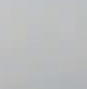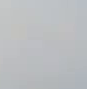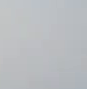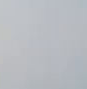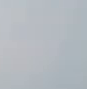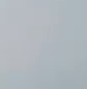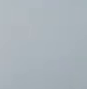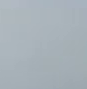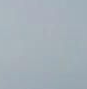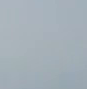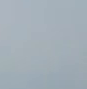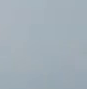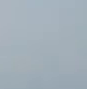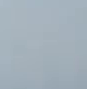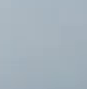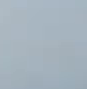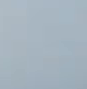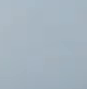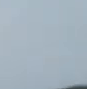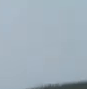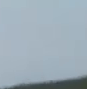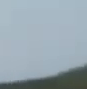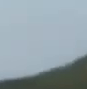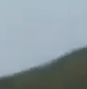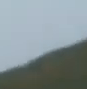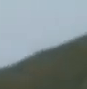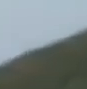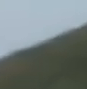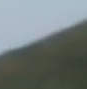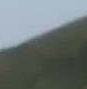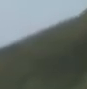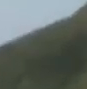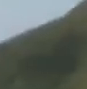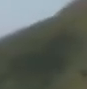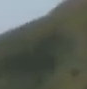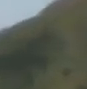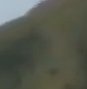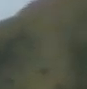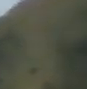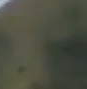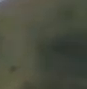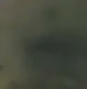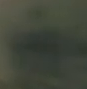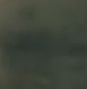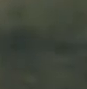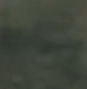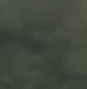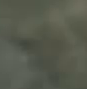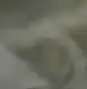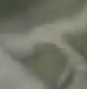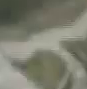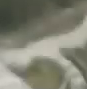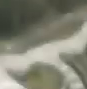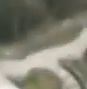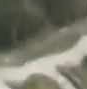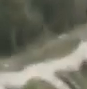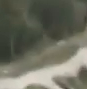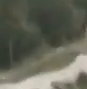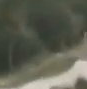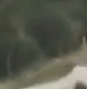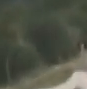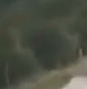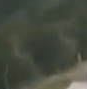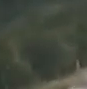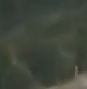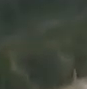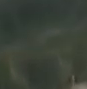Maduro, inicia una nueva jornada de trabajo con el Consejo Nacional de Economía Productiva en el Hotel Humboldt, justo acá en el